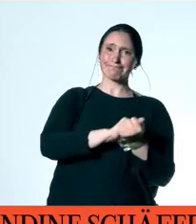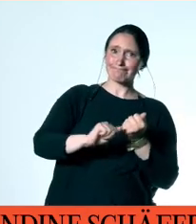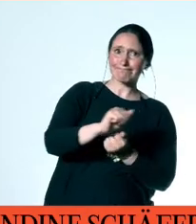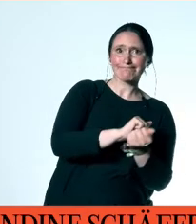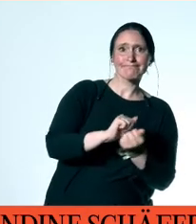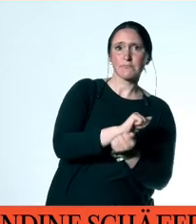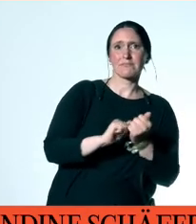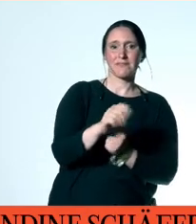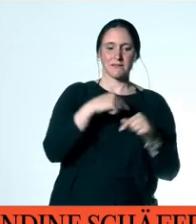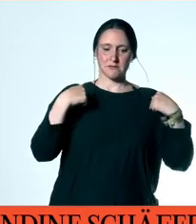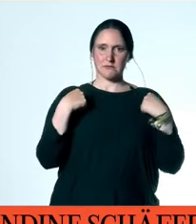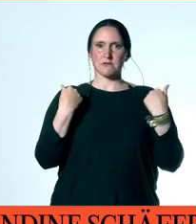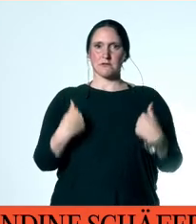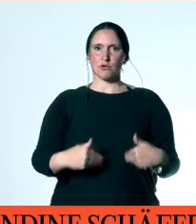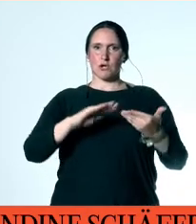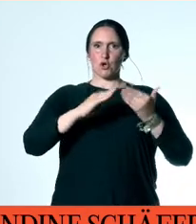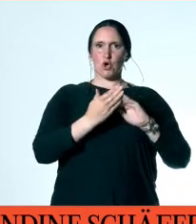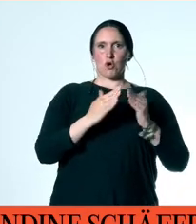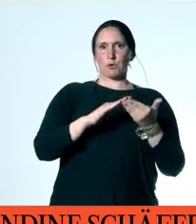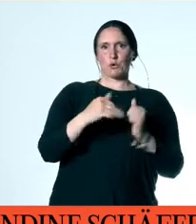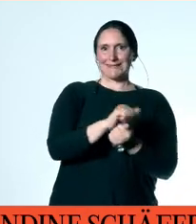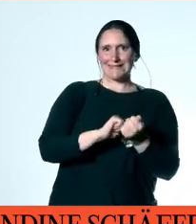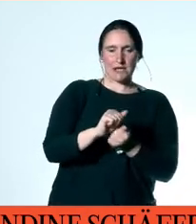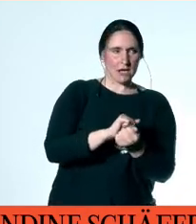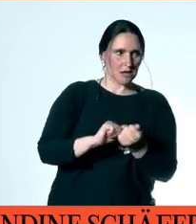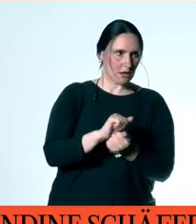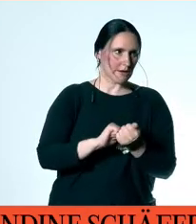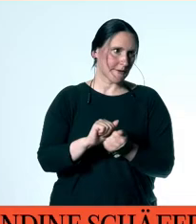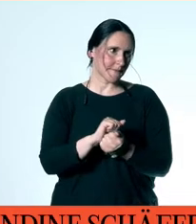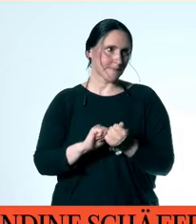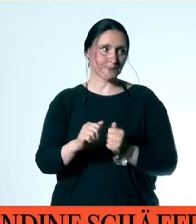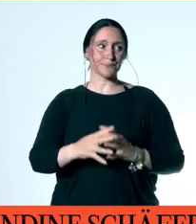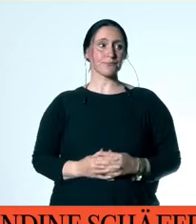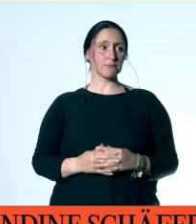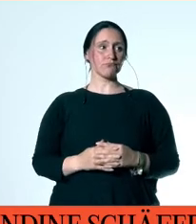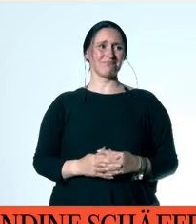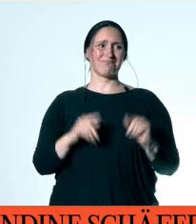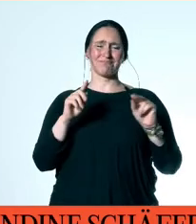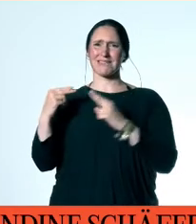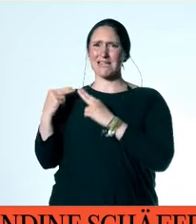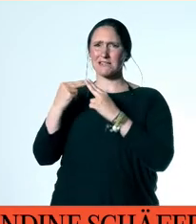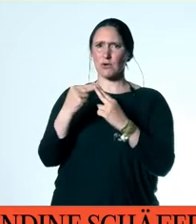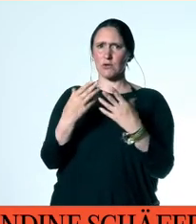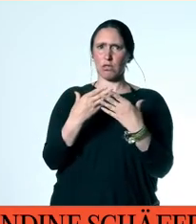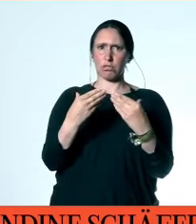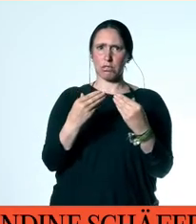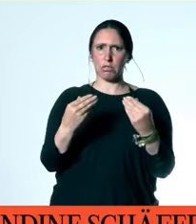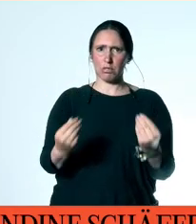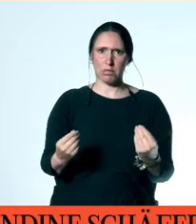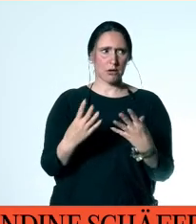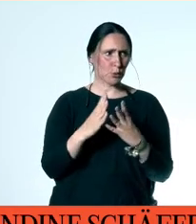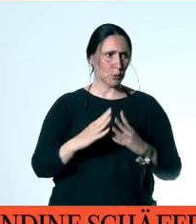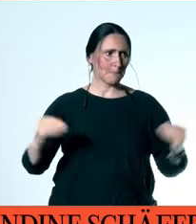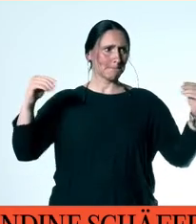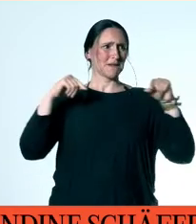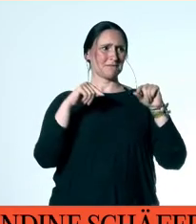acaban las especies cada día. Si la tradición se acabara,